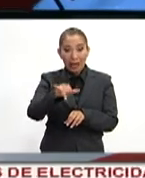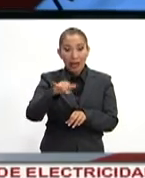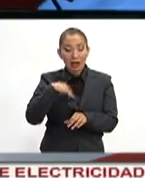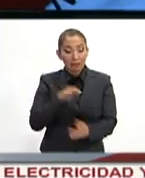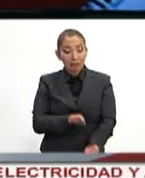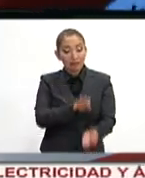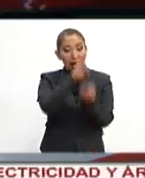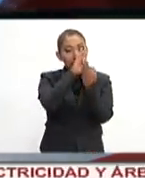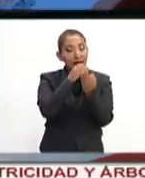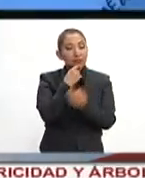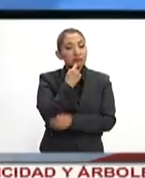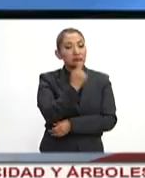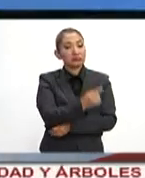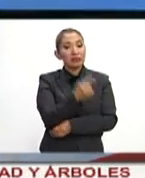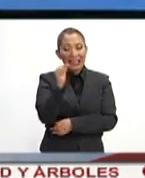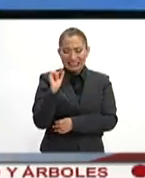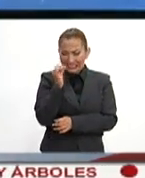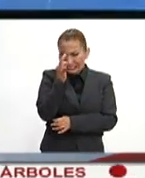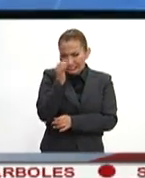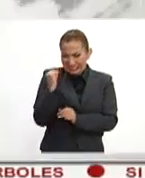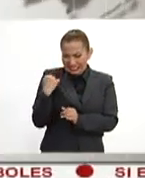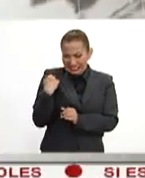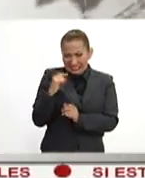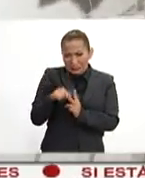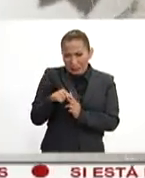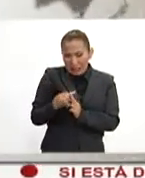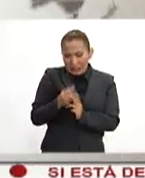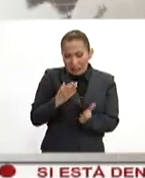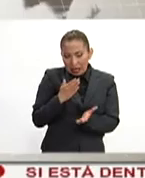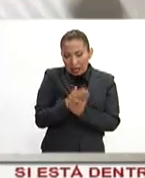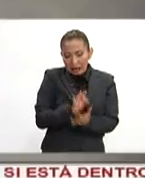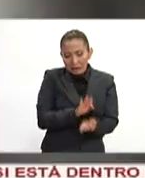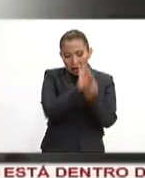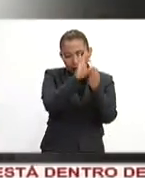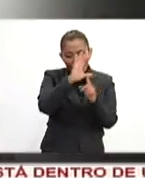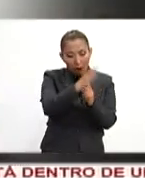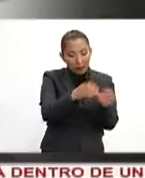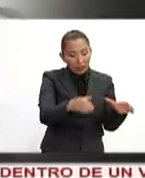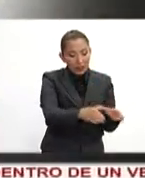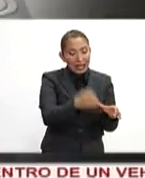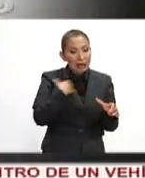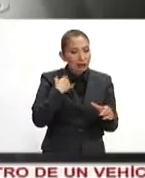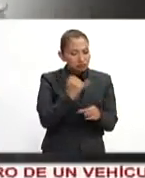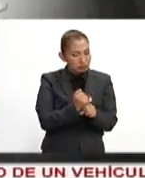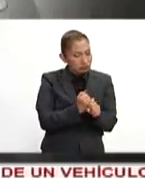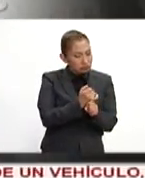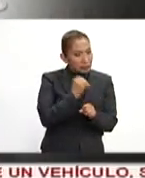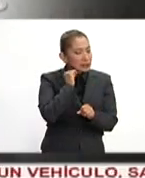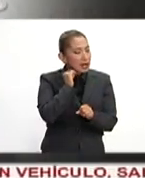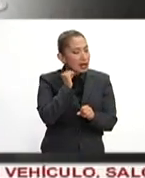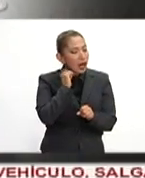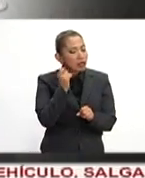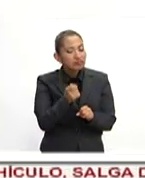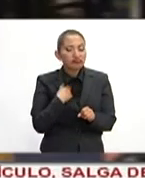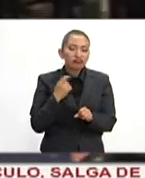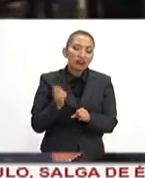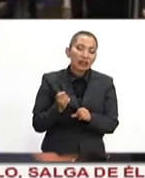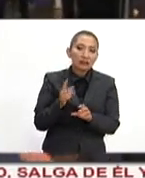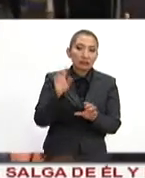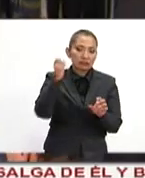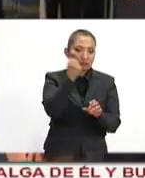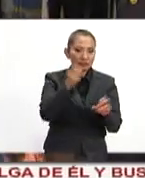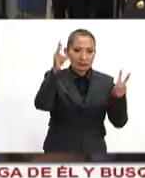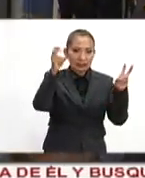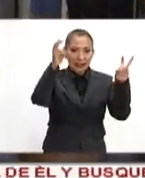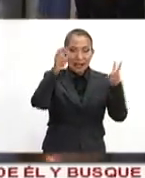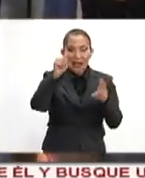rendirá su declaración. Está a unos minutos de comenzar a hacerlo ante el Comité de Inteligencia del Senado por la famosa